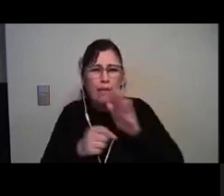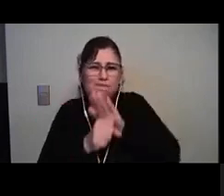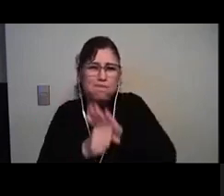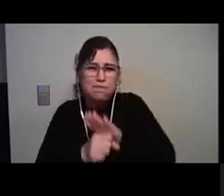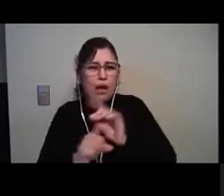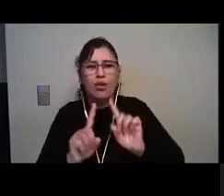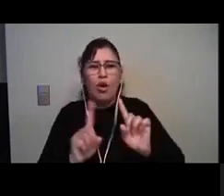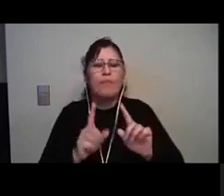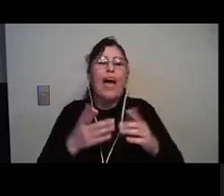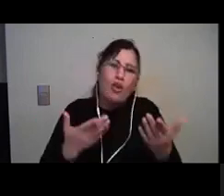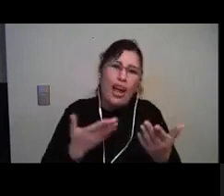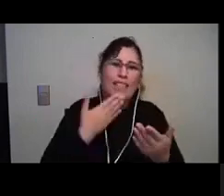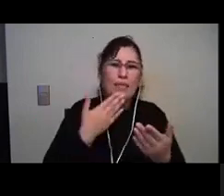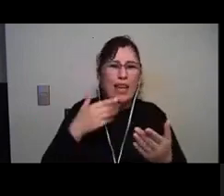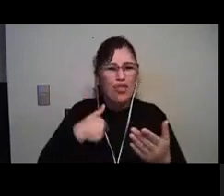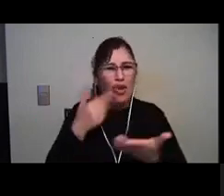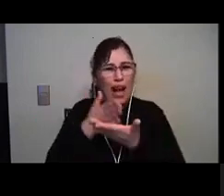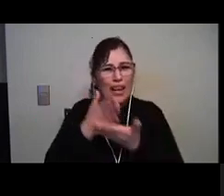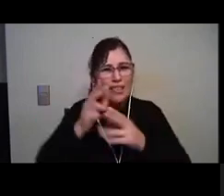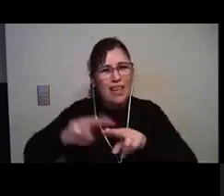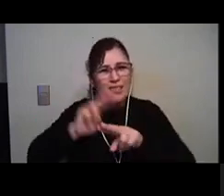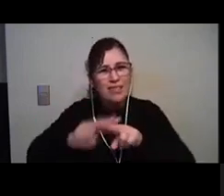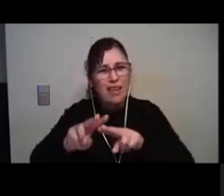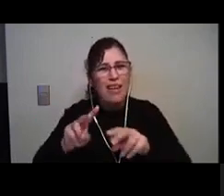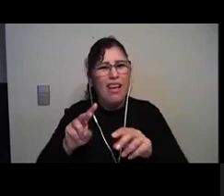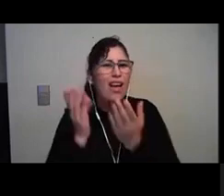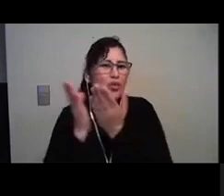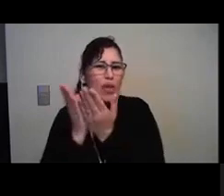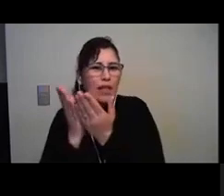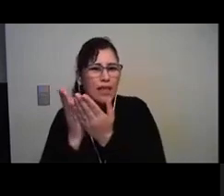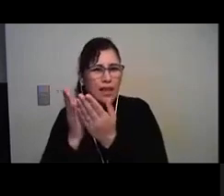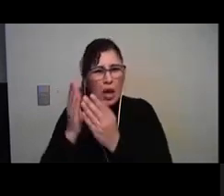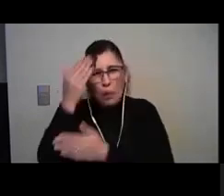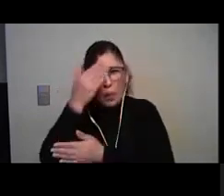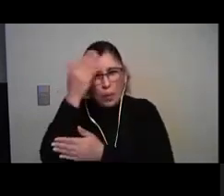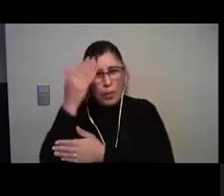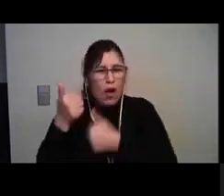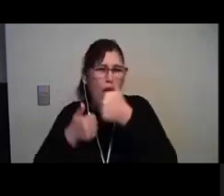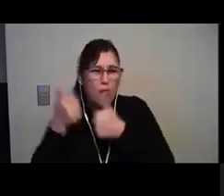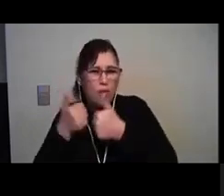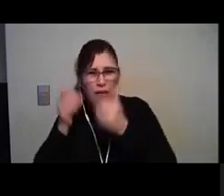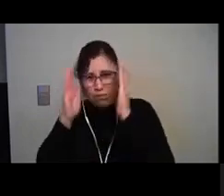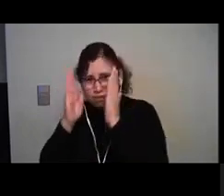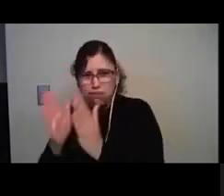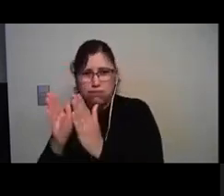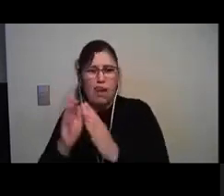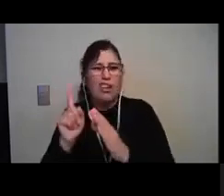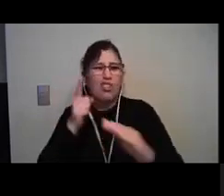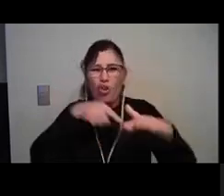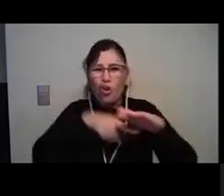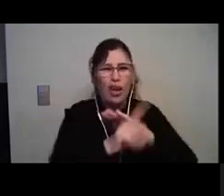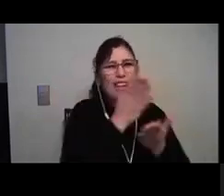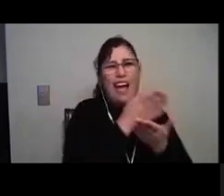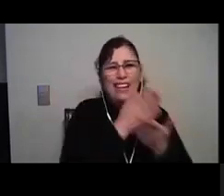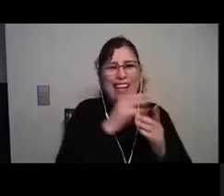donde no hayan estudiantes presentes, ¿ya? Entonces, vamos a hacer la cátedra del día de corrido, ¿ya? Y la cátedra de mañana no se va a